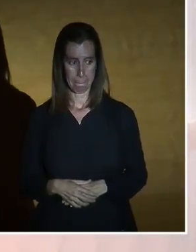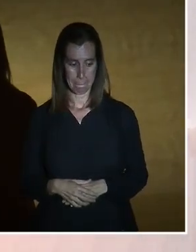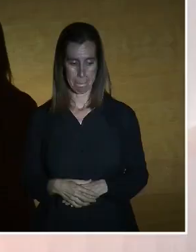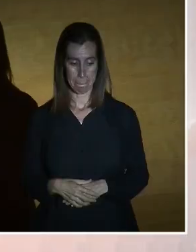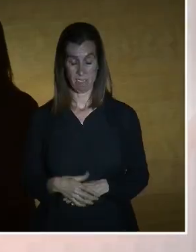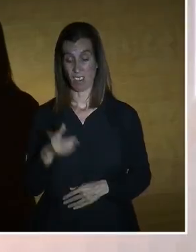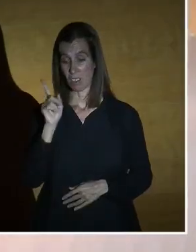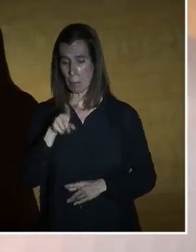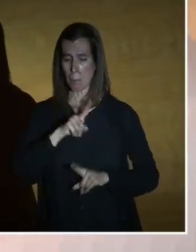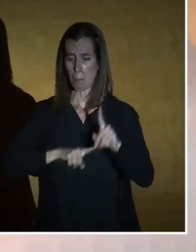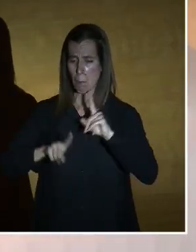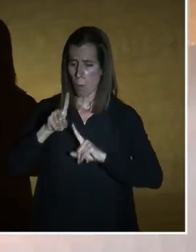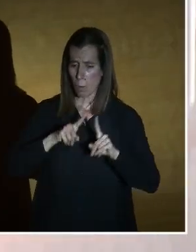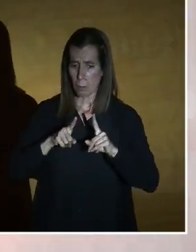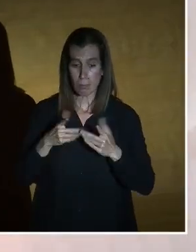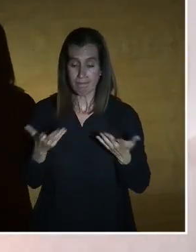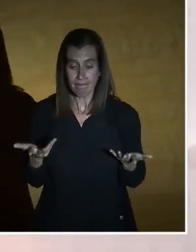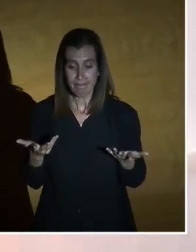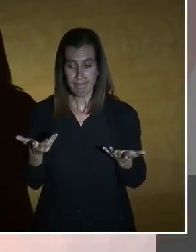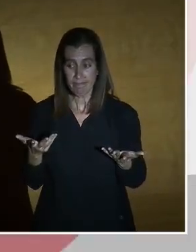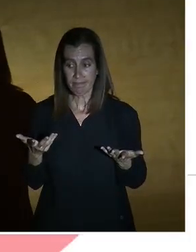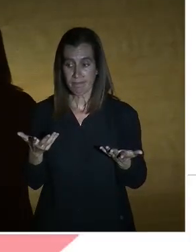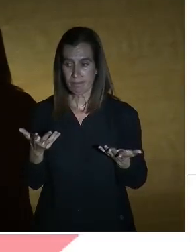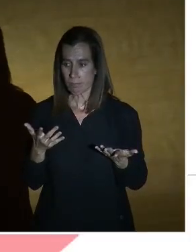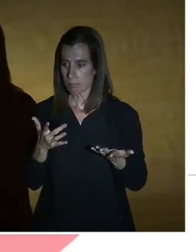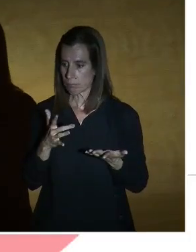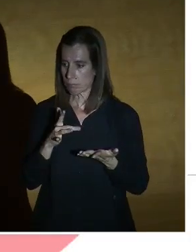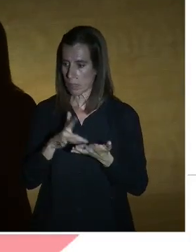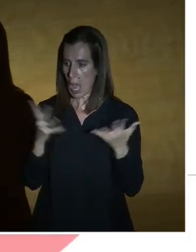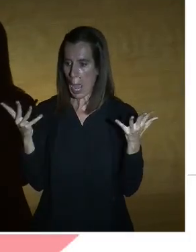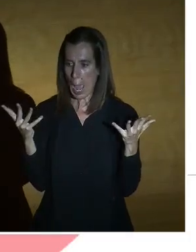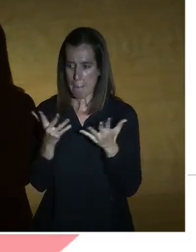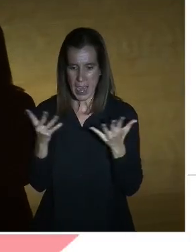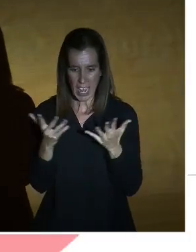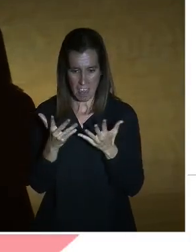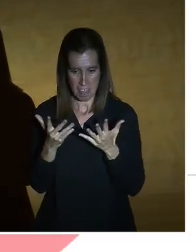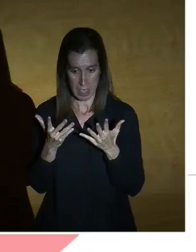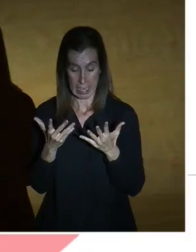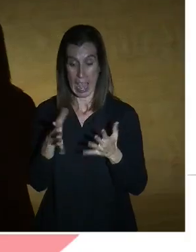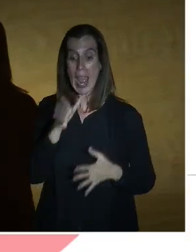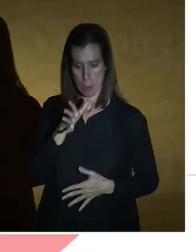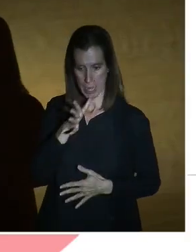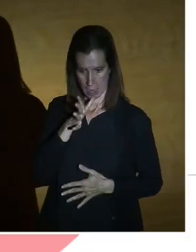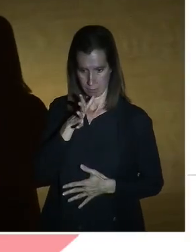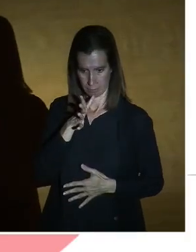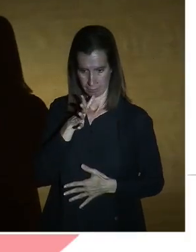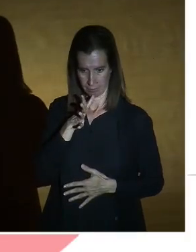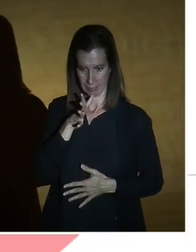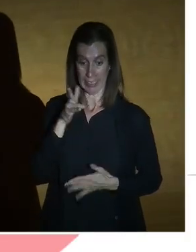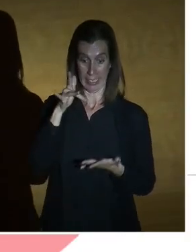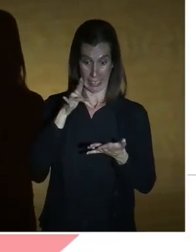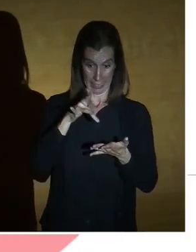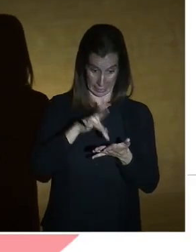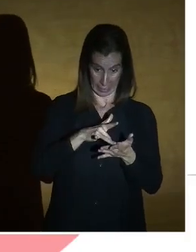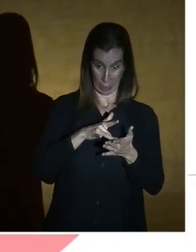pues, problemas a nivel emergencia hídrica. Los turistas gastan 3 veces más agua que los locales.